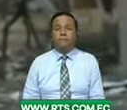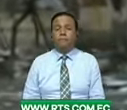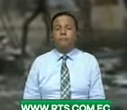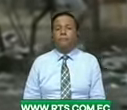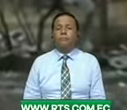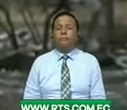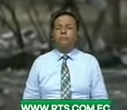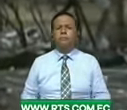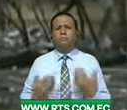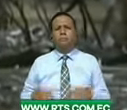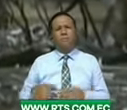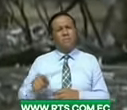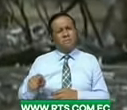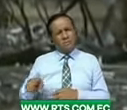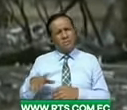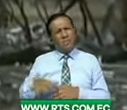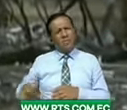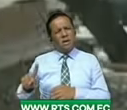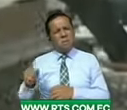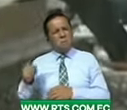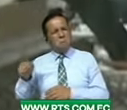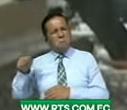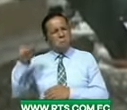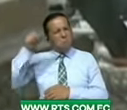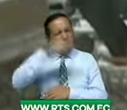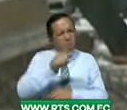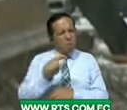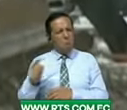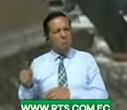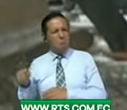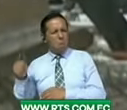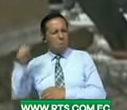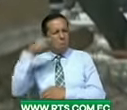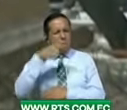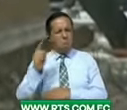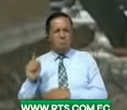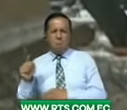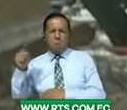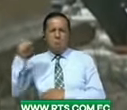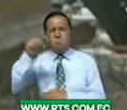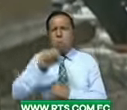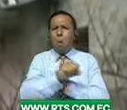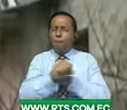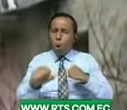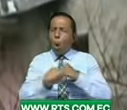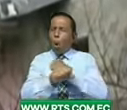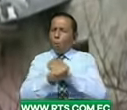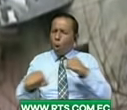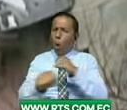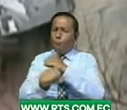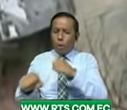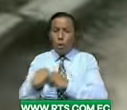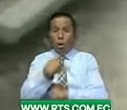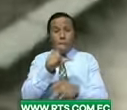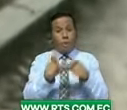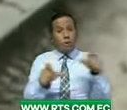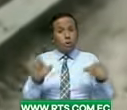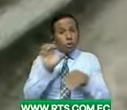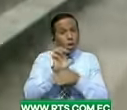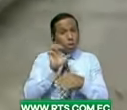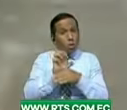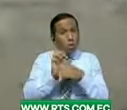Los constantes bombardeos en Kiev obligaron a los ecuatorianos residentes en Ucrania a movilizarse hacia